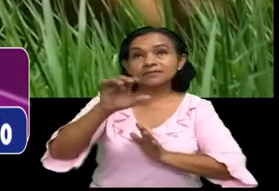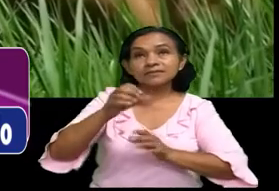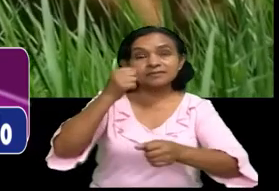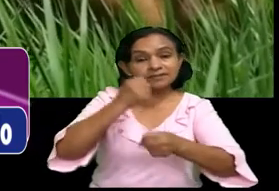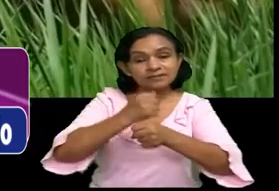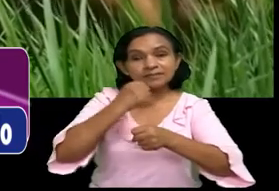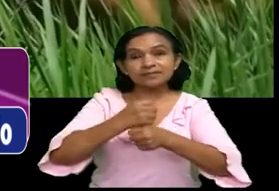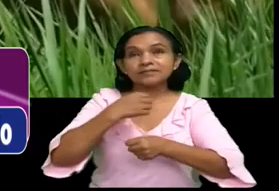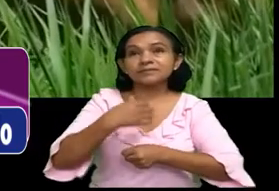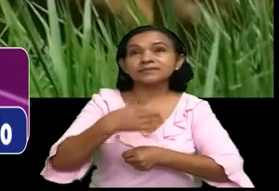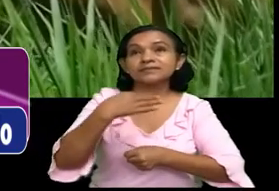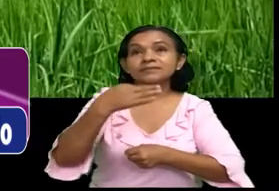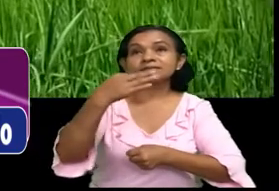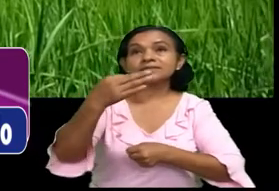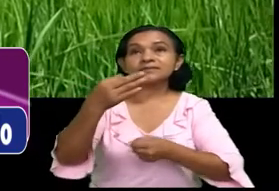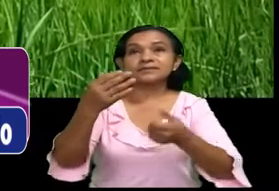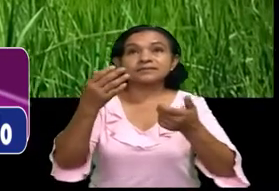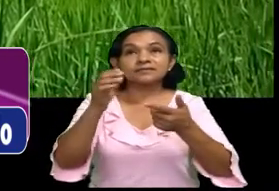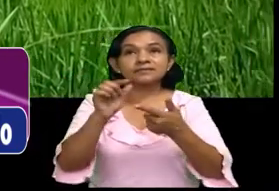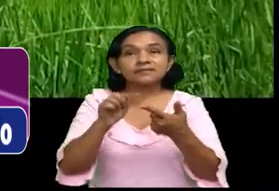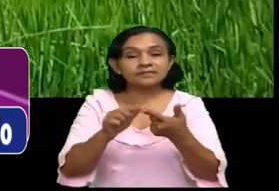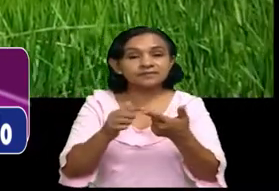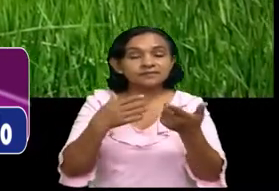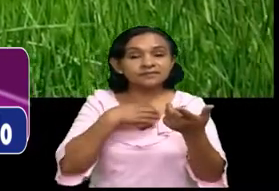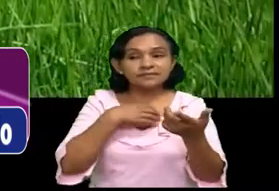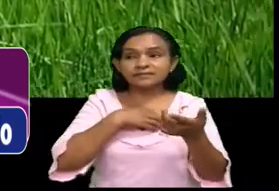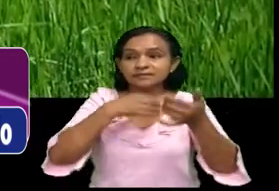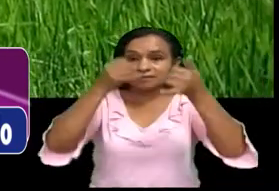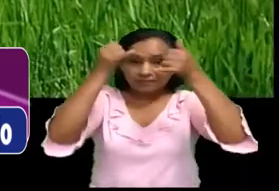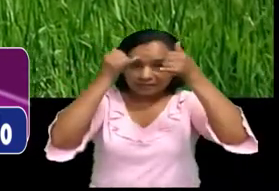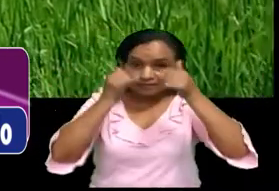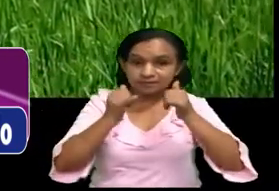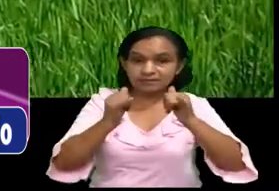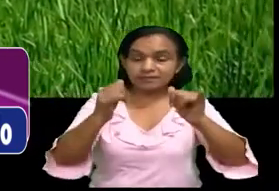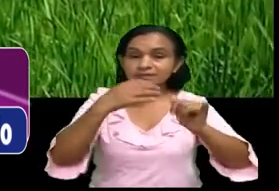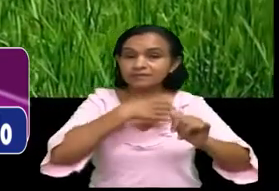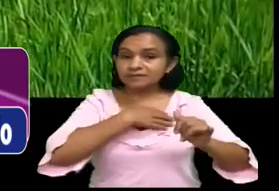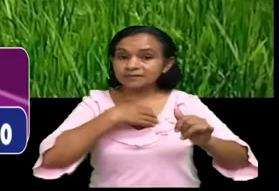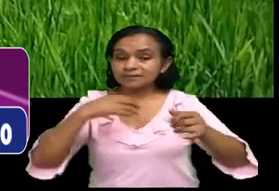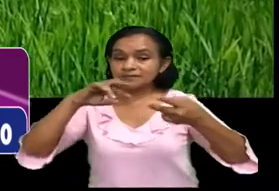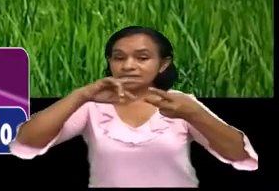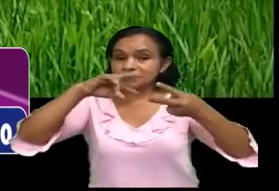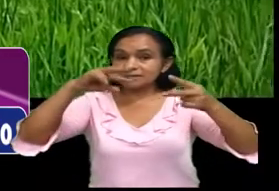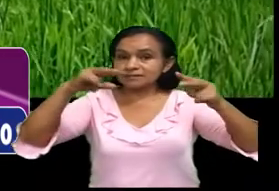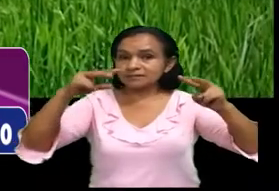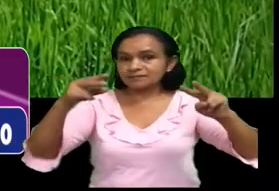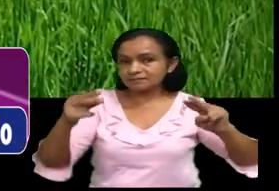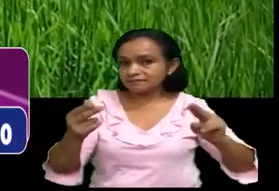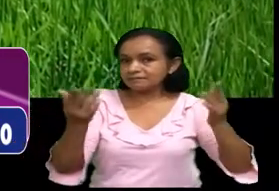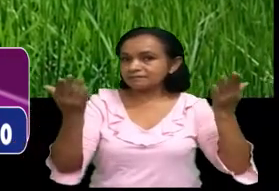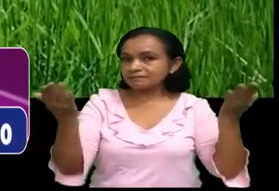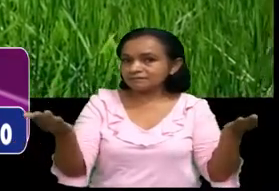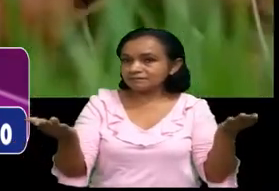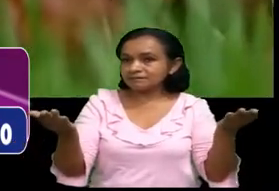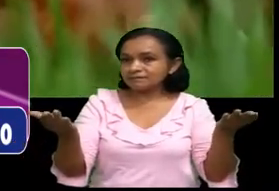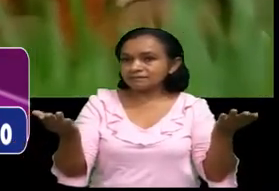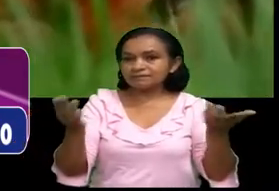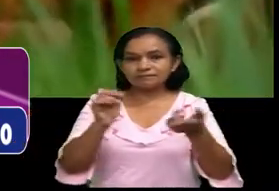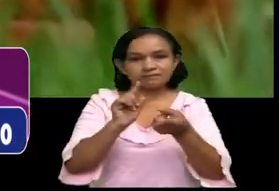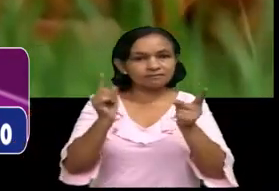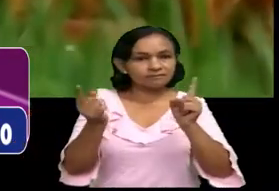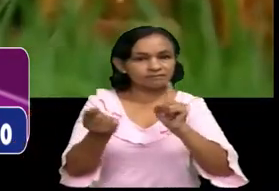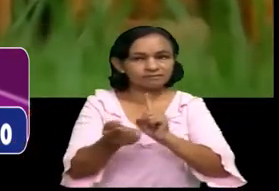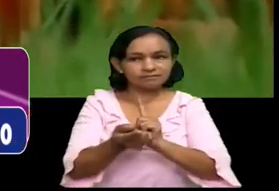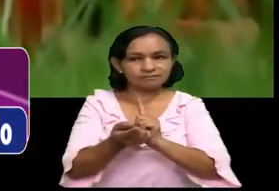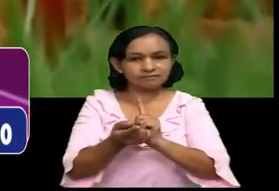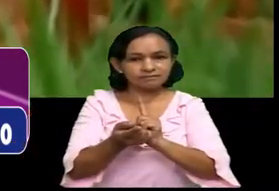futuro dentro de la renovación del hato ganadero, y usted mencionaba la mejora genética. Sí. Obviamente, cuando hablamos de renovar, no es